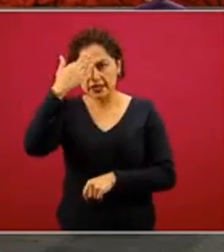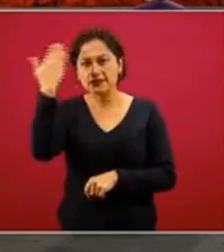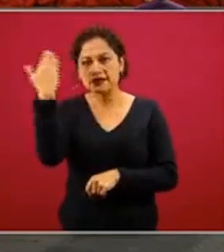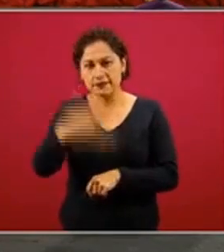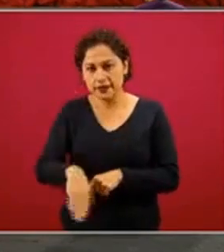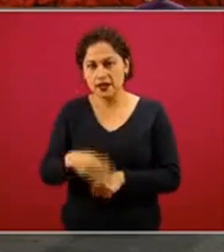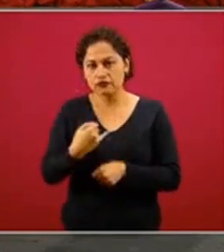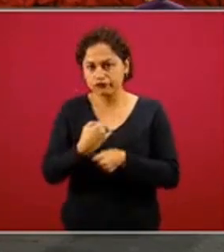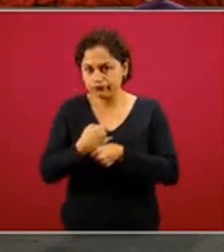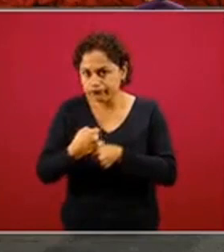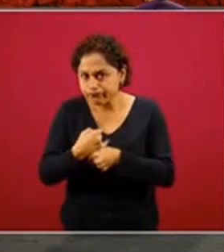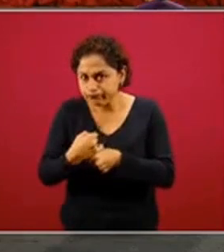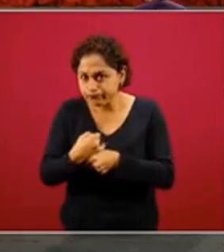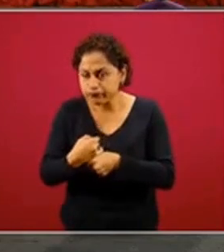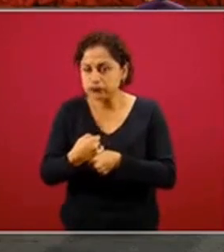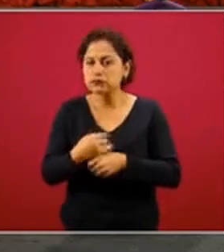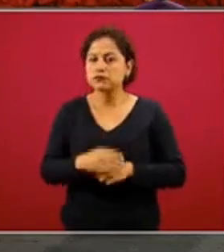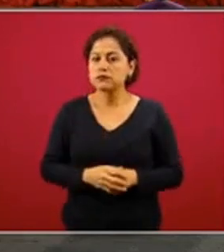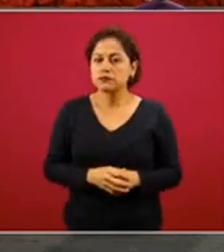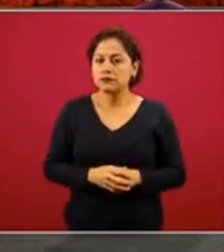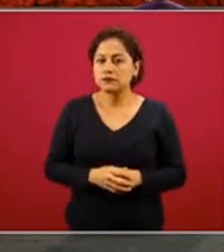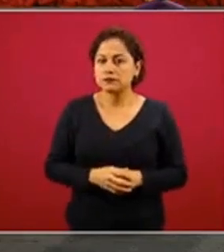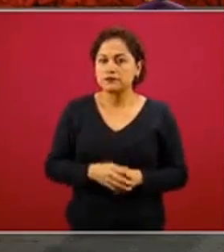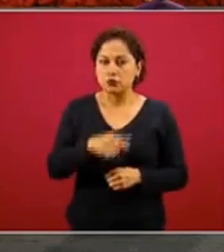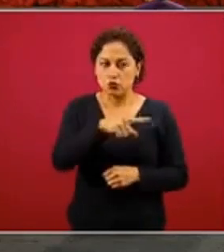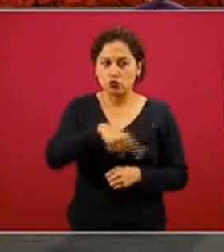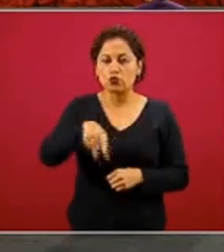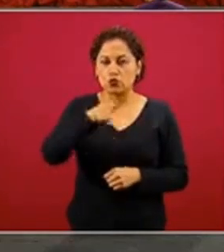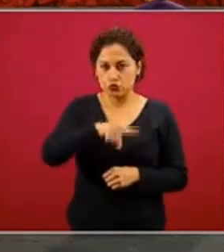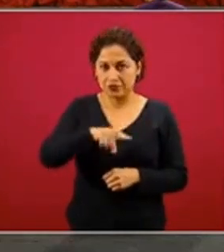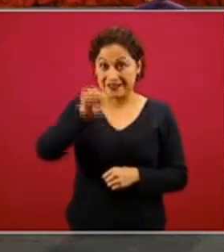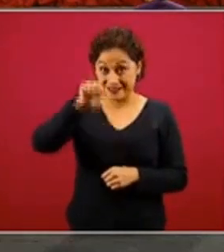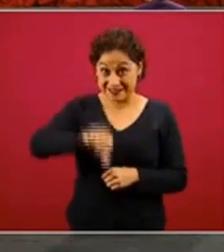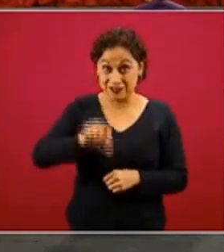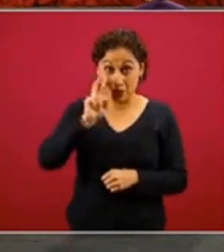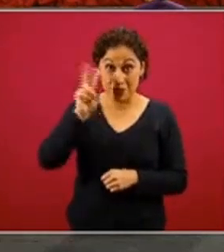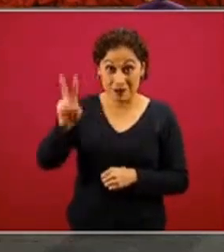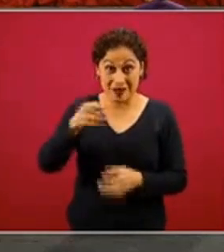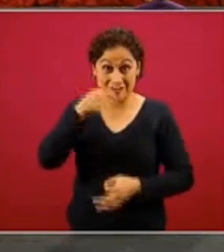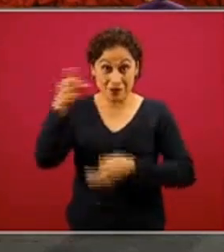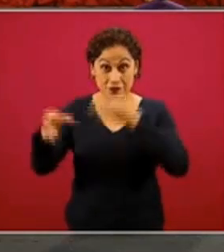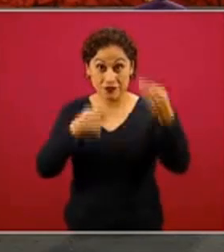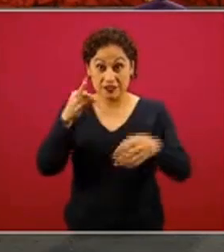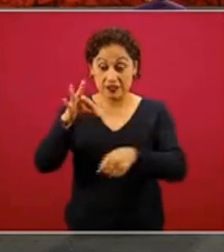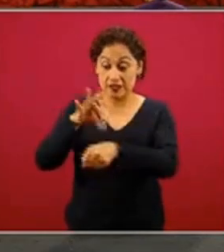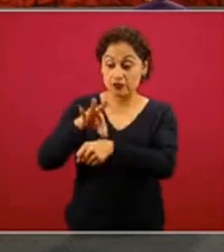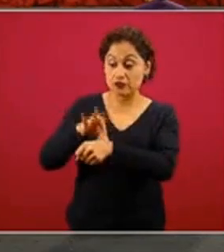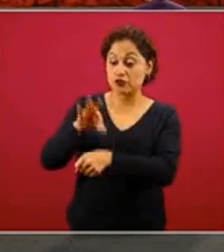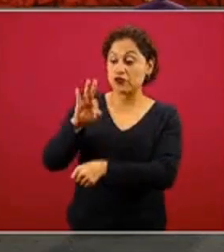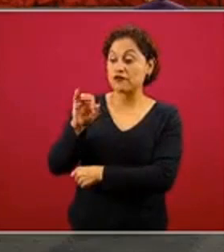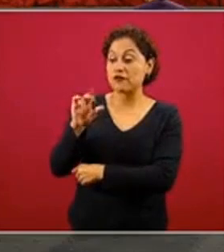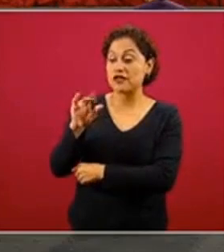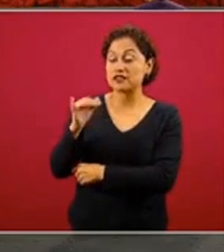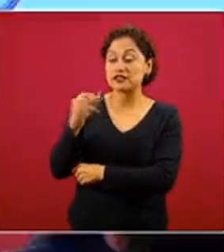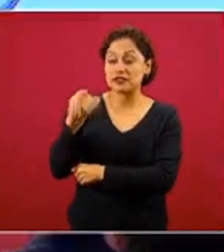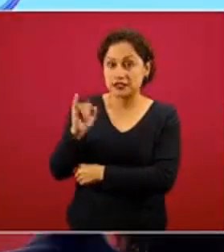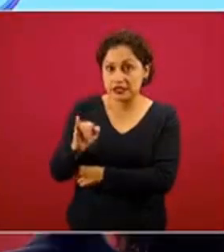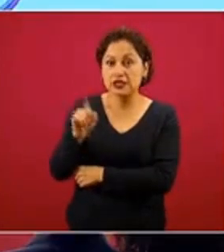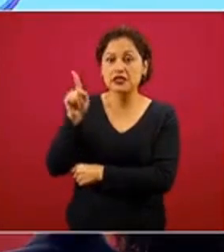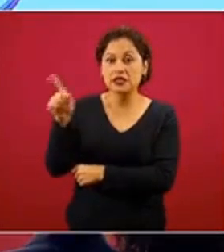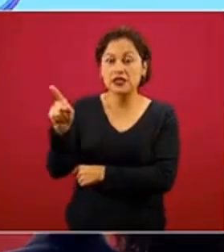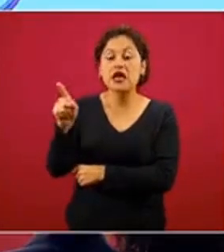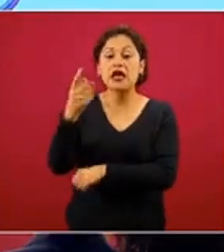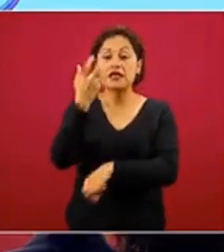que ven rápidamente las noticias, hoy vieron que el doctor Fauci del NIH, de los Institutos Nacionales de